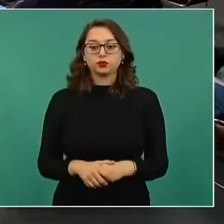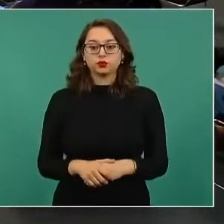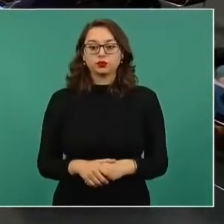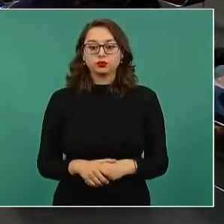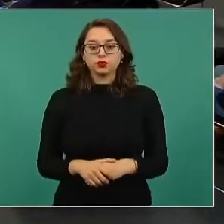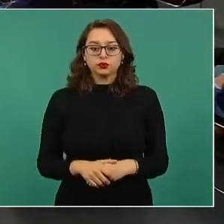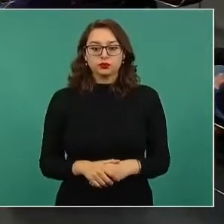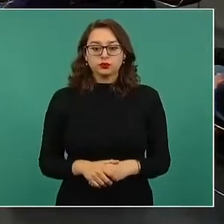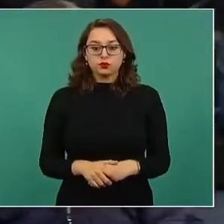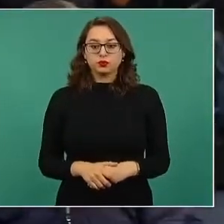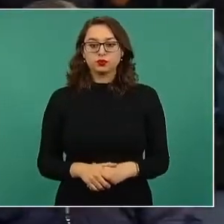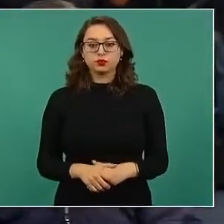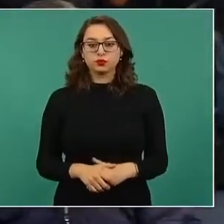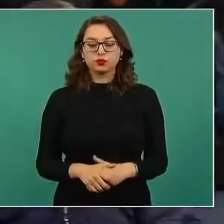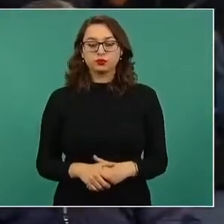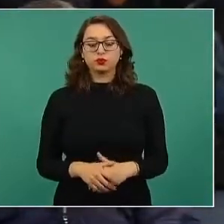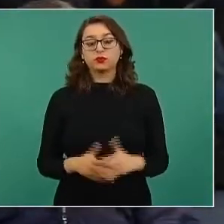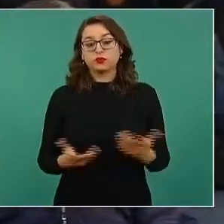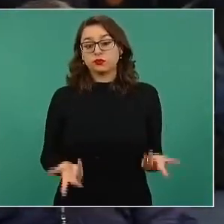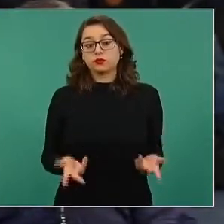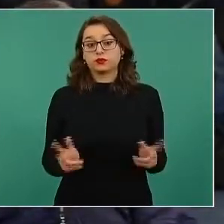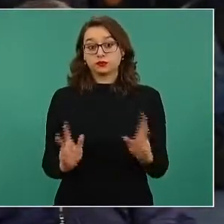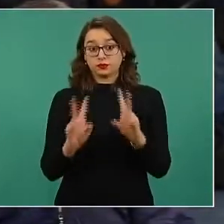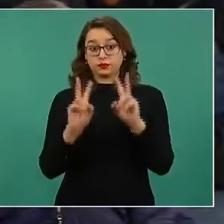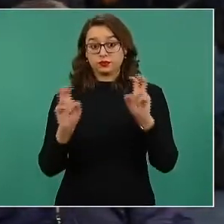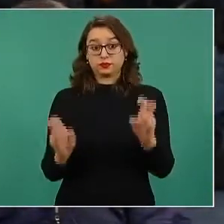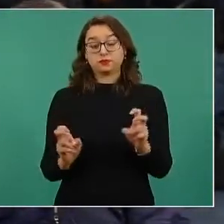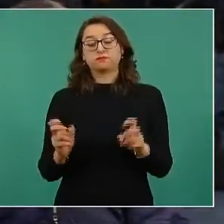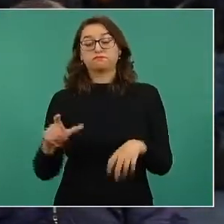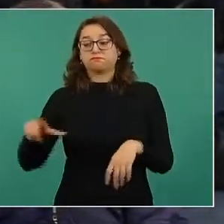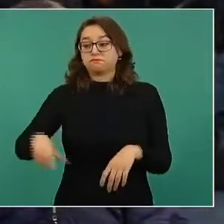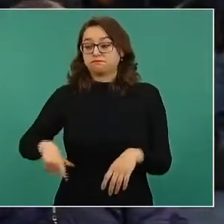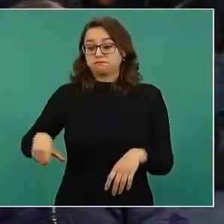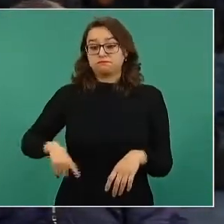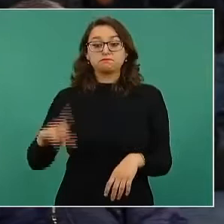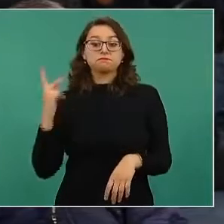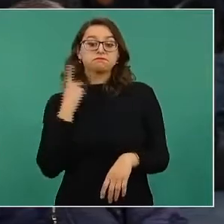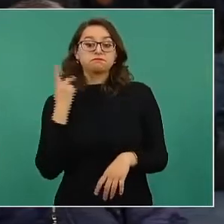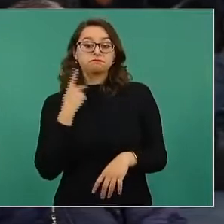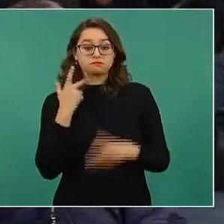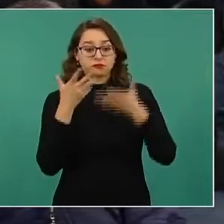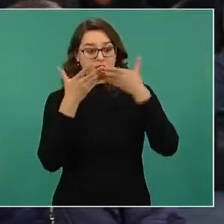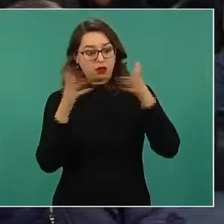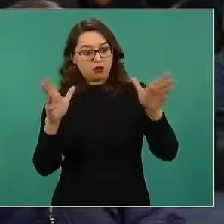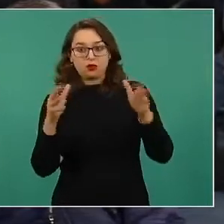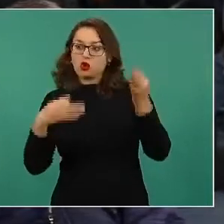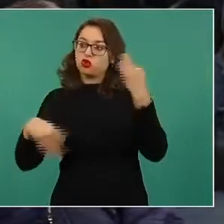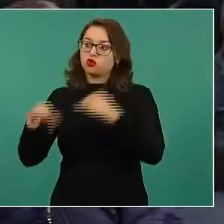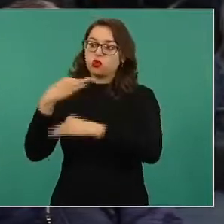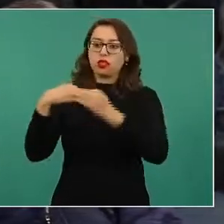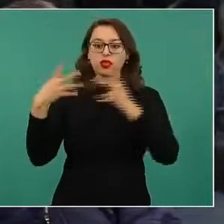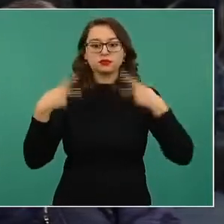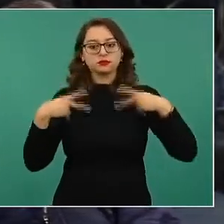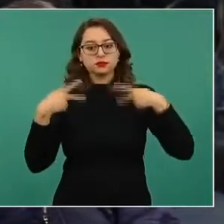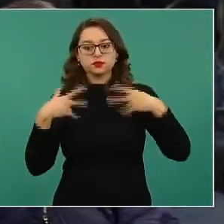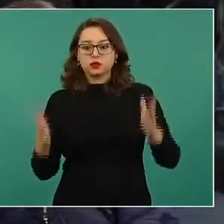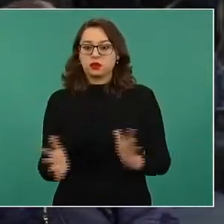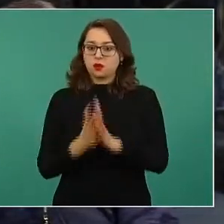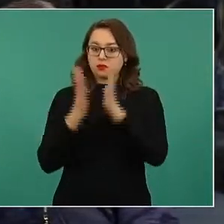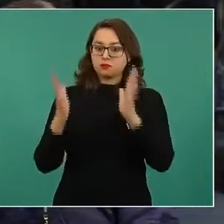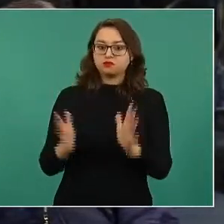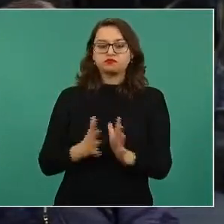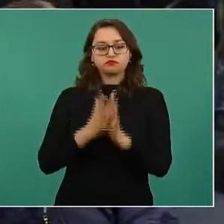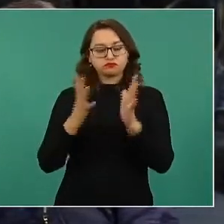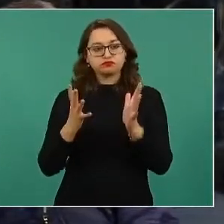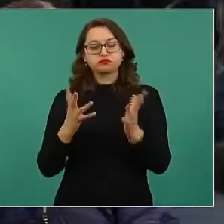acerca de hacer la vida pública mucho más pública, esto obviamente le da mucha transparencia a la